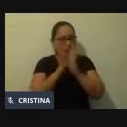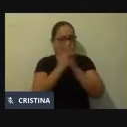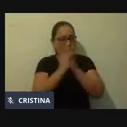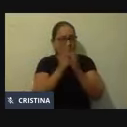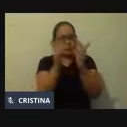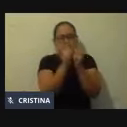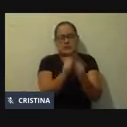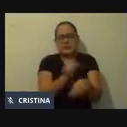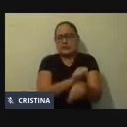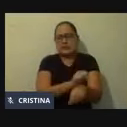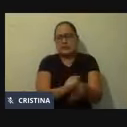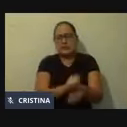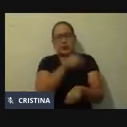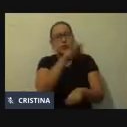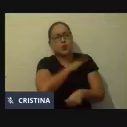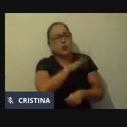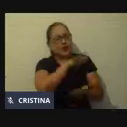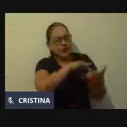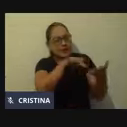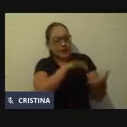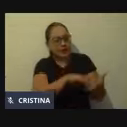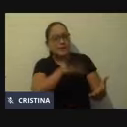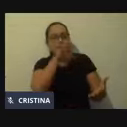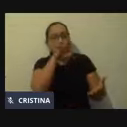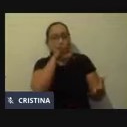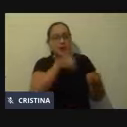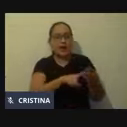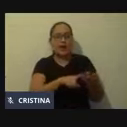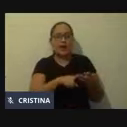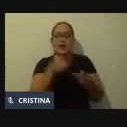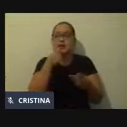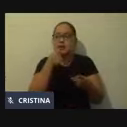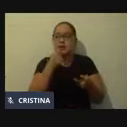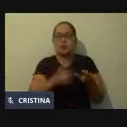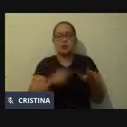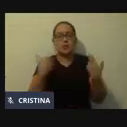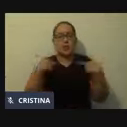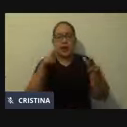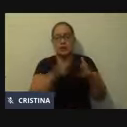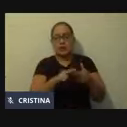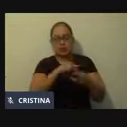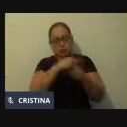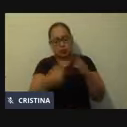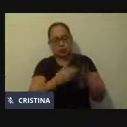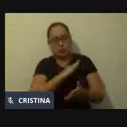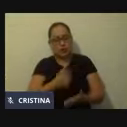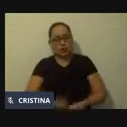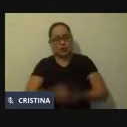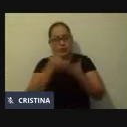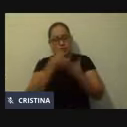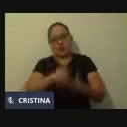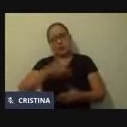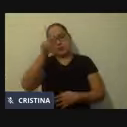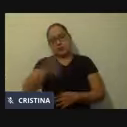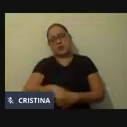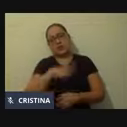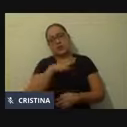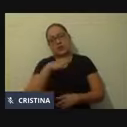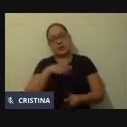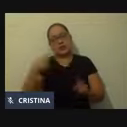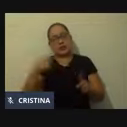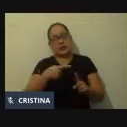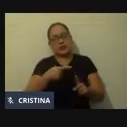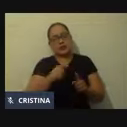que lo pueda leer la mamá, pero el niño, pero la Miss, y entonces, bueno, pues la verdad es que afortunadamente es un libro que ha tenido